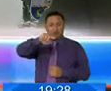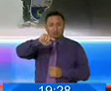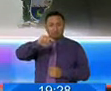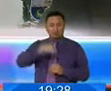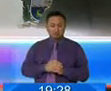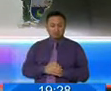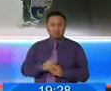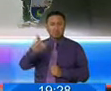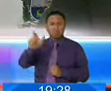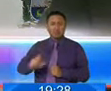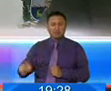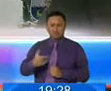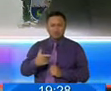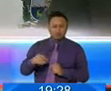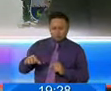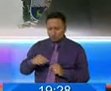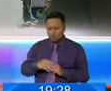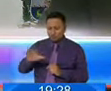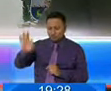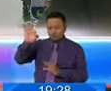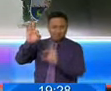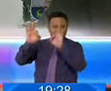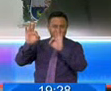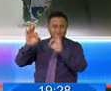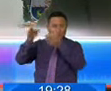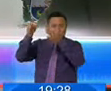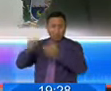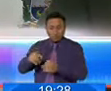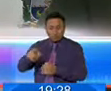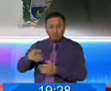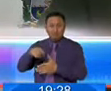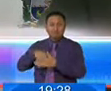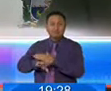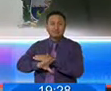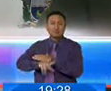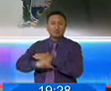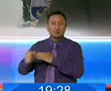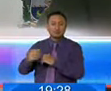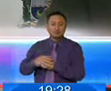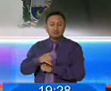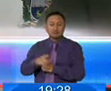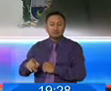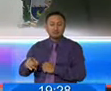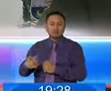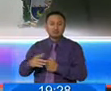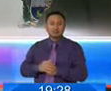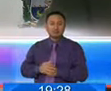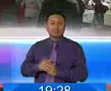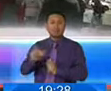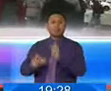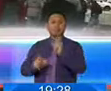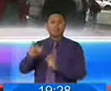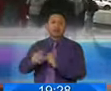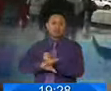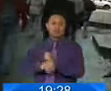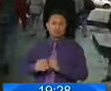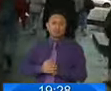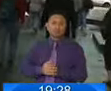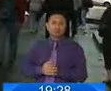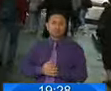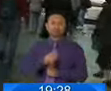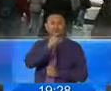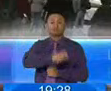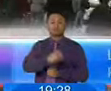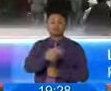permitió ubicar a estos ciudadanos que estaban cometiendo este delito bajo la modalidad del robo a personas. Los dos capturados,